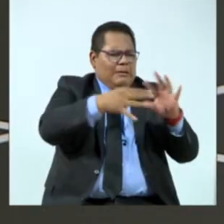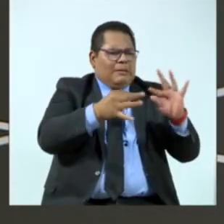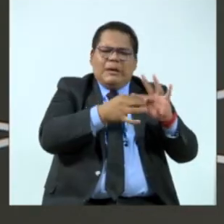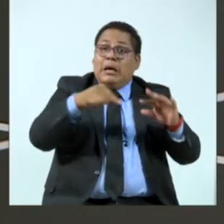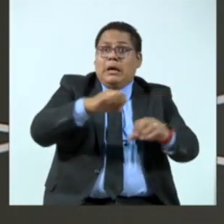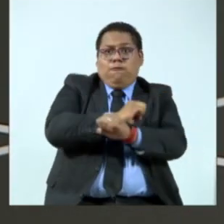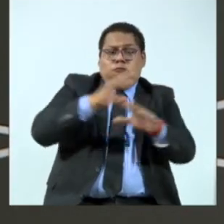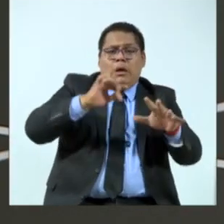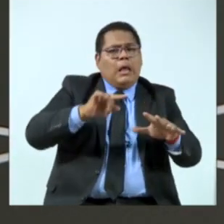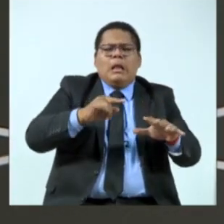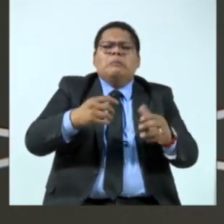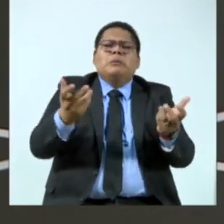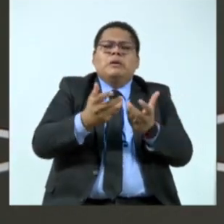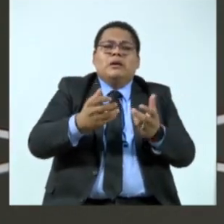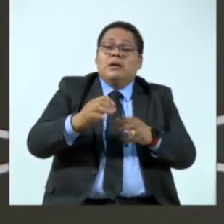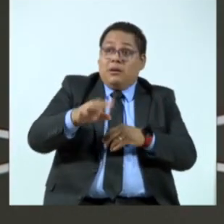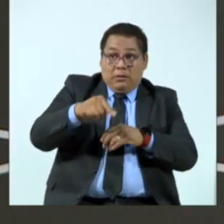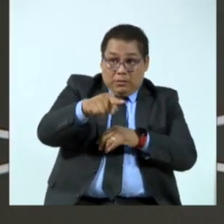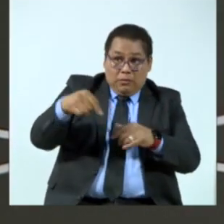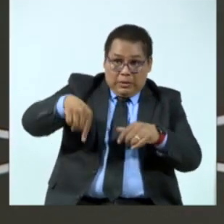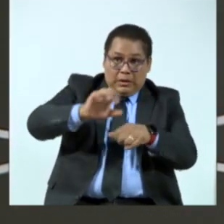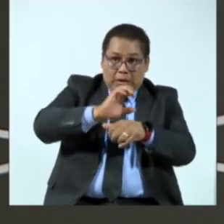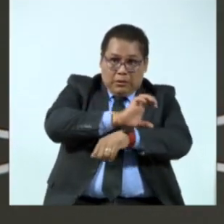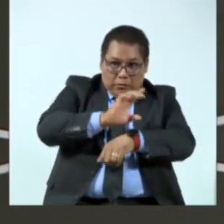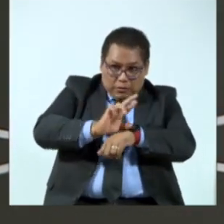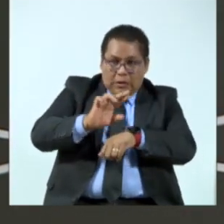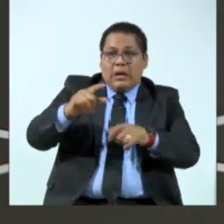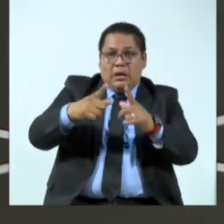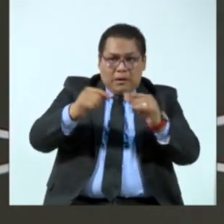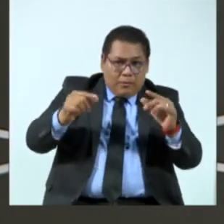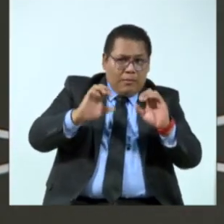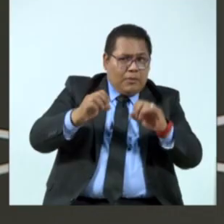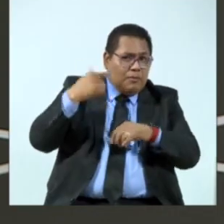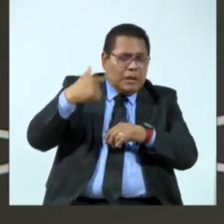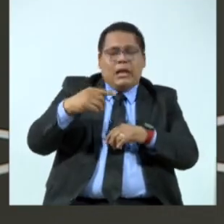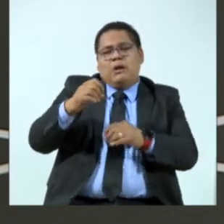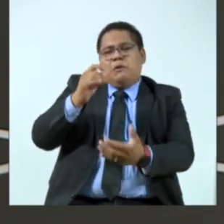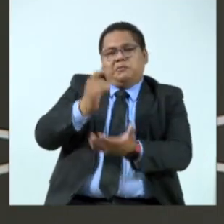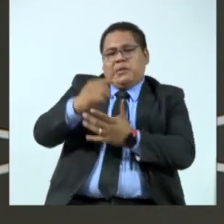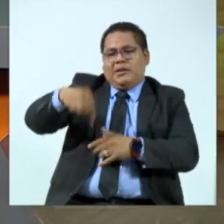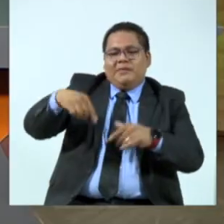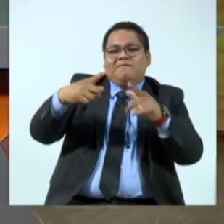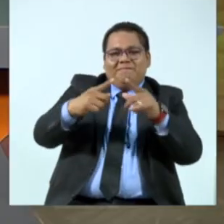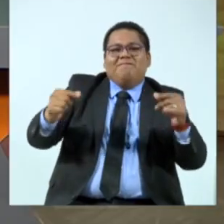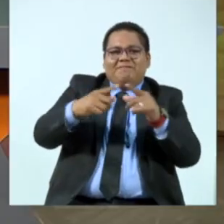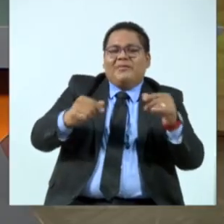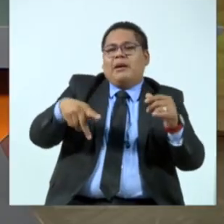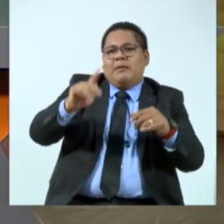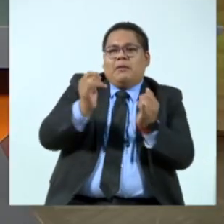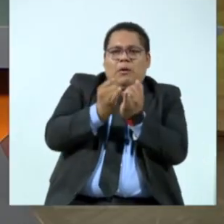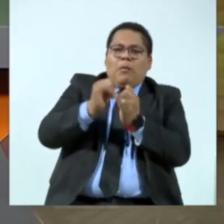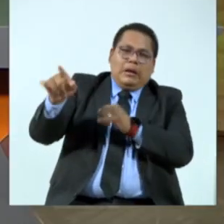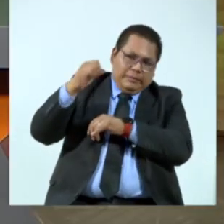cordina sapopan y Guadalajara nada más coordino zpopan pero también traemos cifras de Guadalajara que bueno de alguna manera trabajamos de manera coordinada